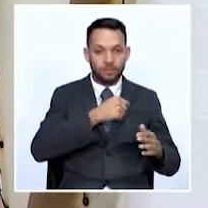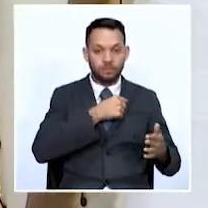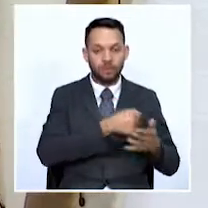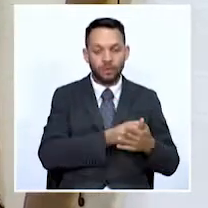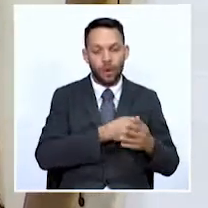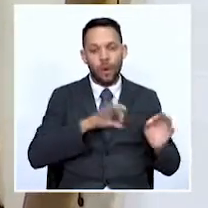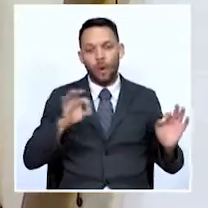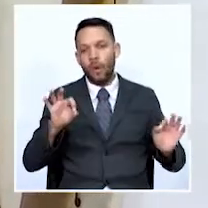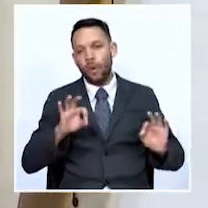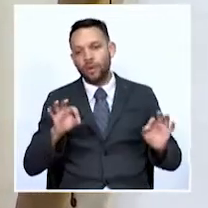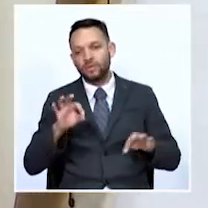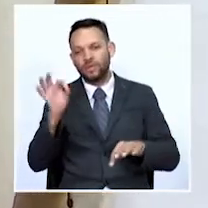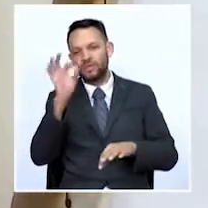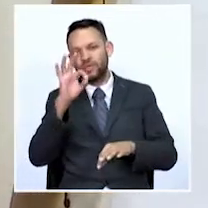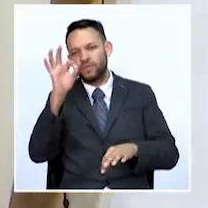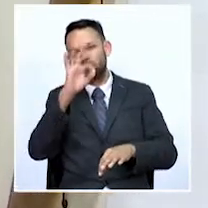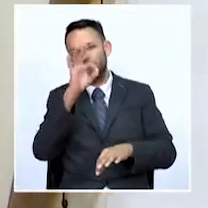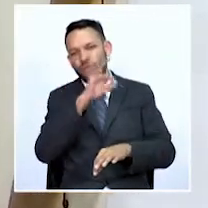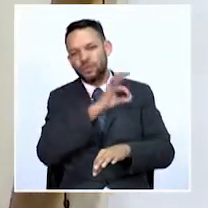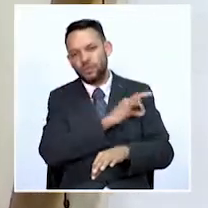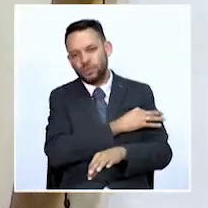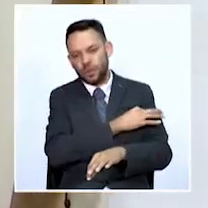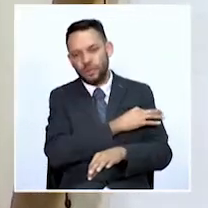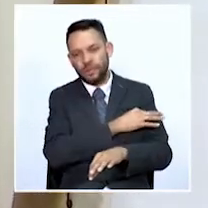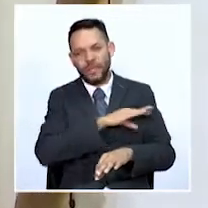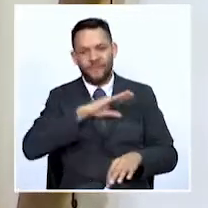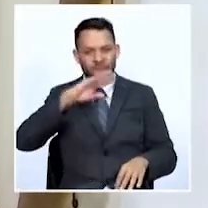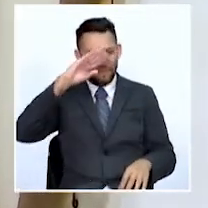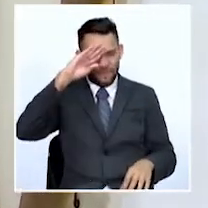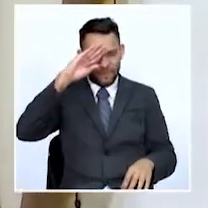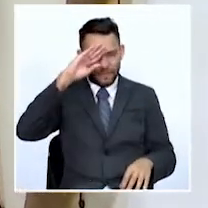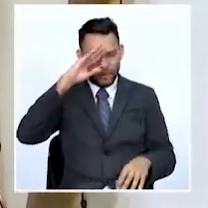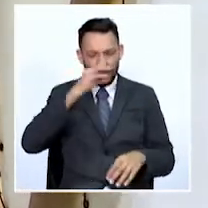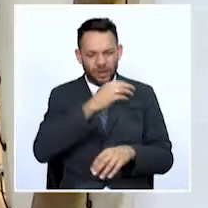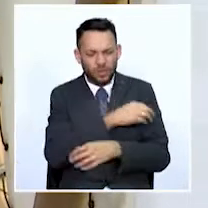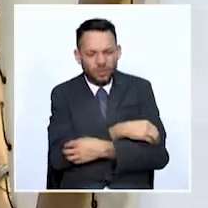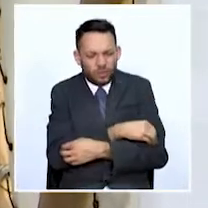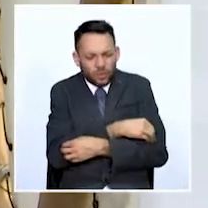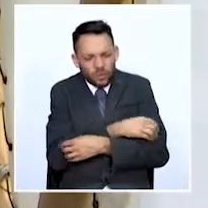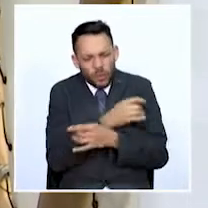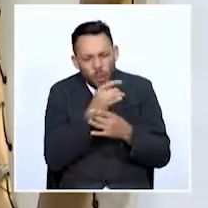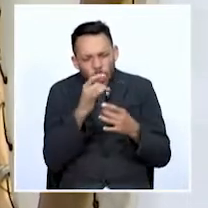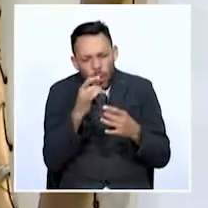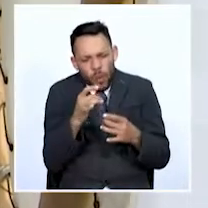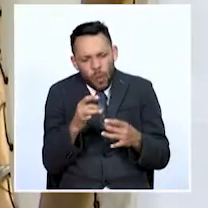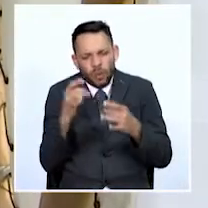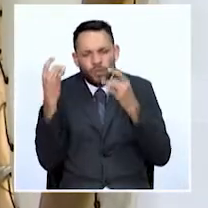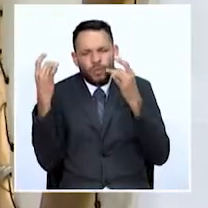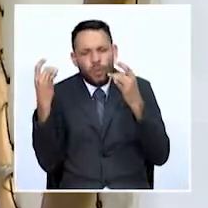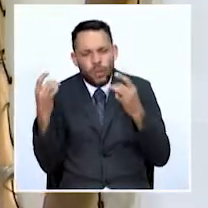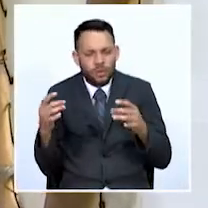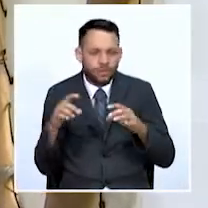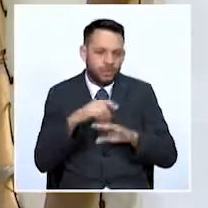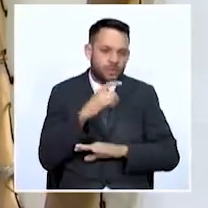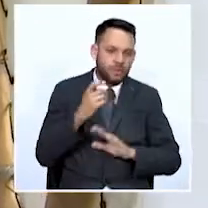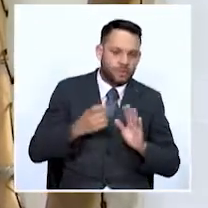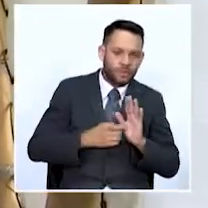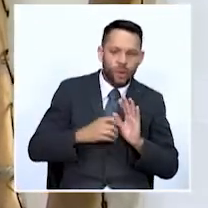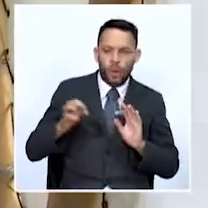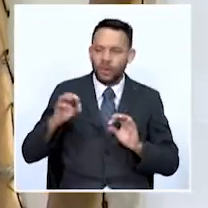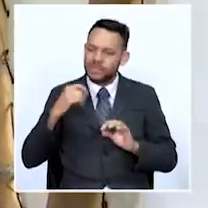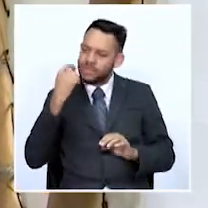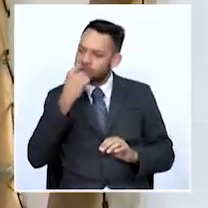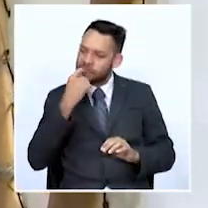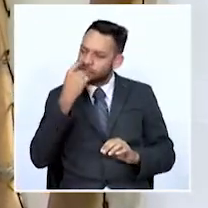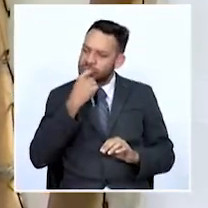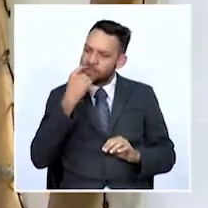chikungunya, después de algún proceso patológico, una infección generalizada, un tratamiento odontológico. ¿De pronto